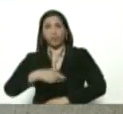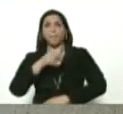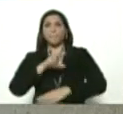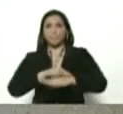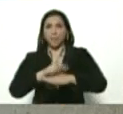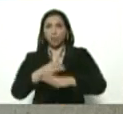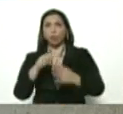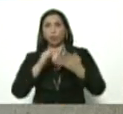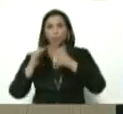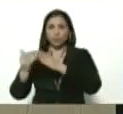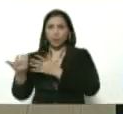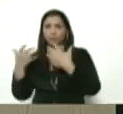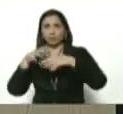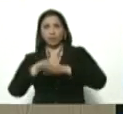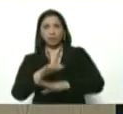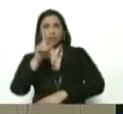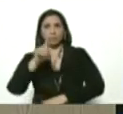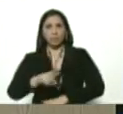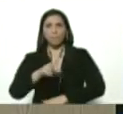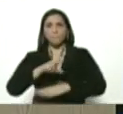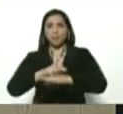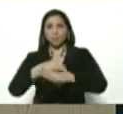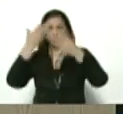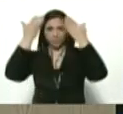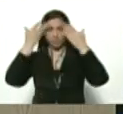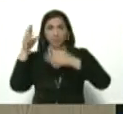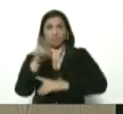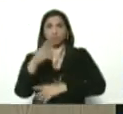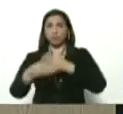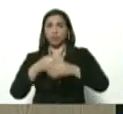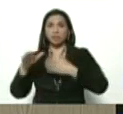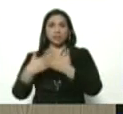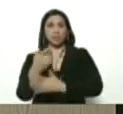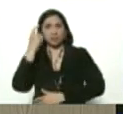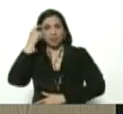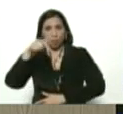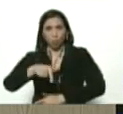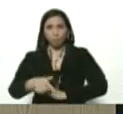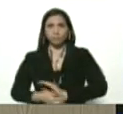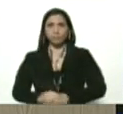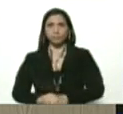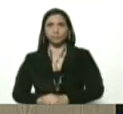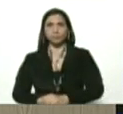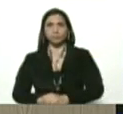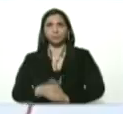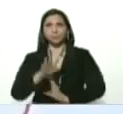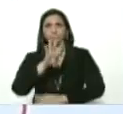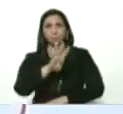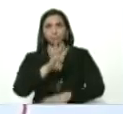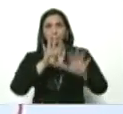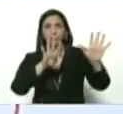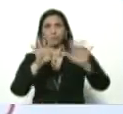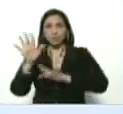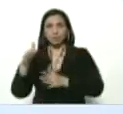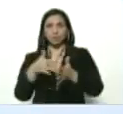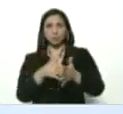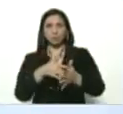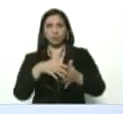enfermeras sanitaristas venezuela hecho al día de hoy 495